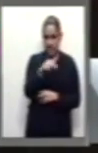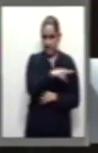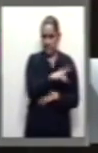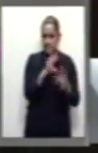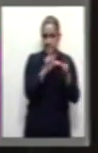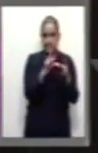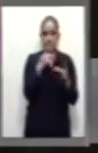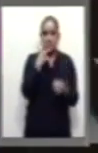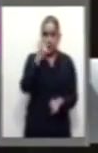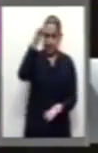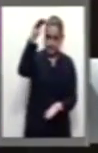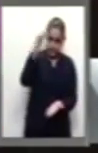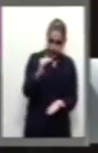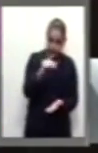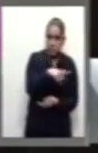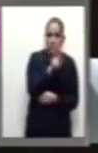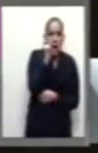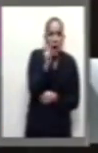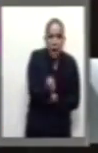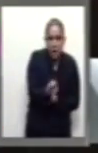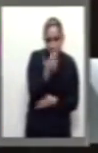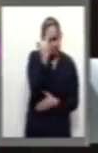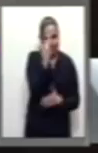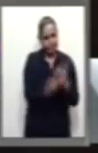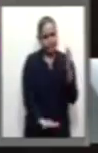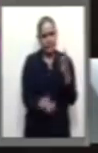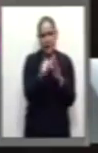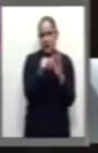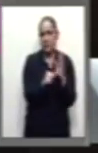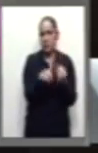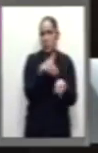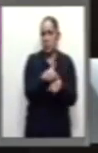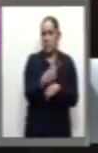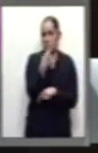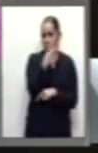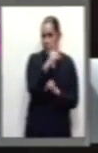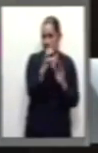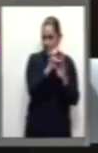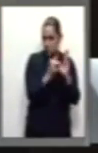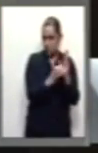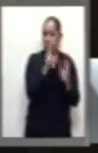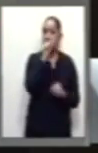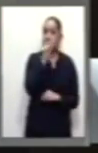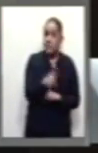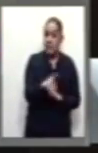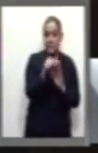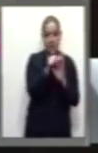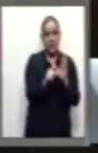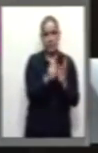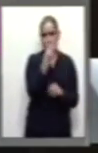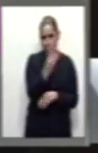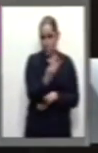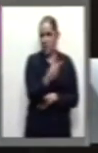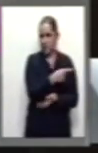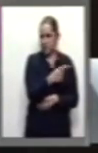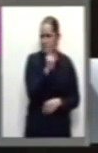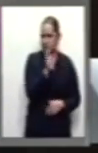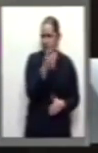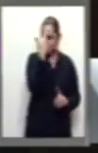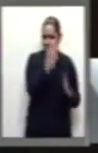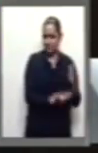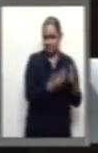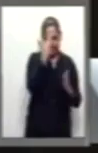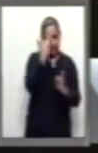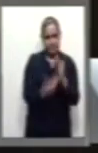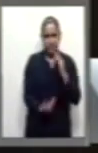representa una violación al artículo primero constitucional y al artículo cuarto constitucional, donde se plantea en